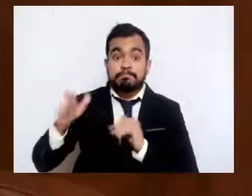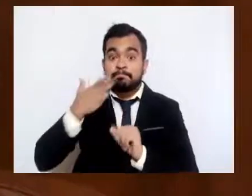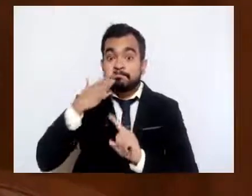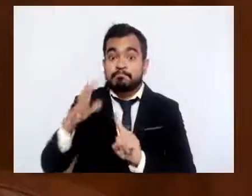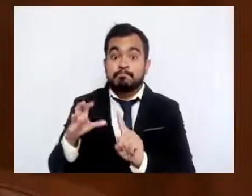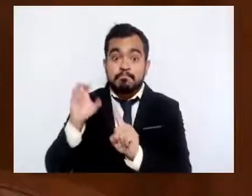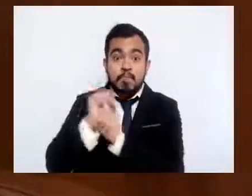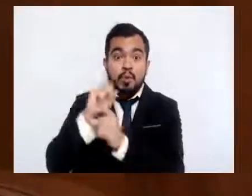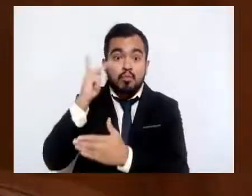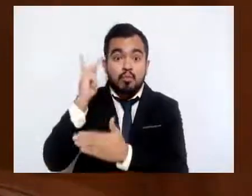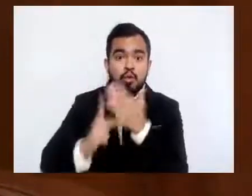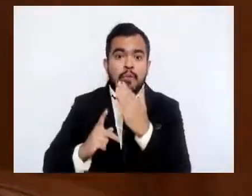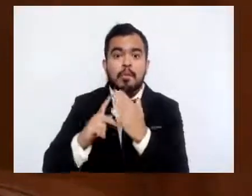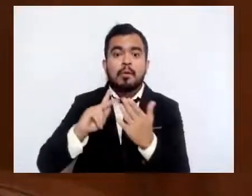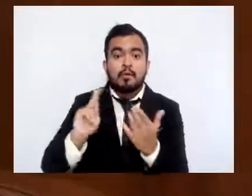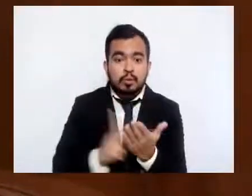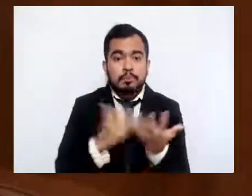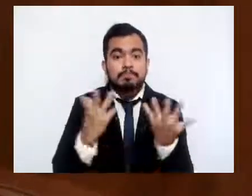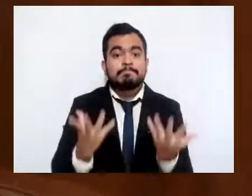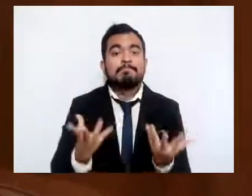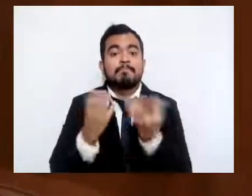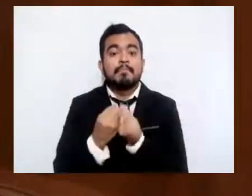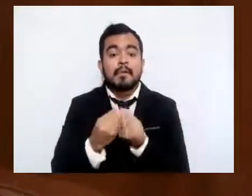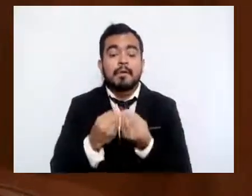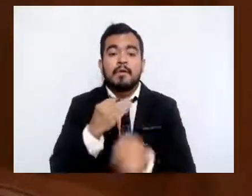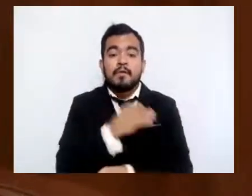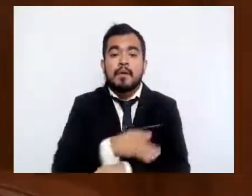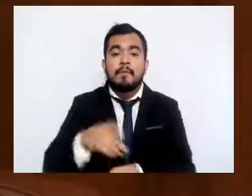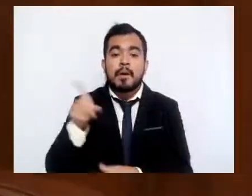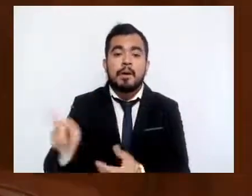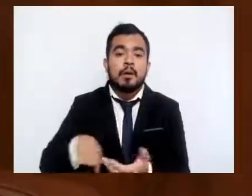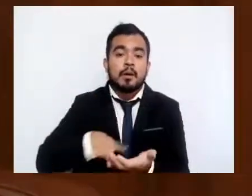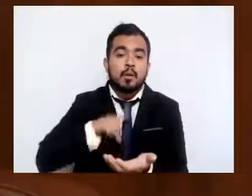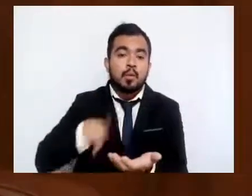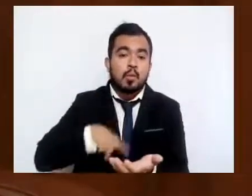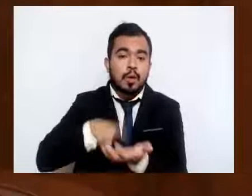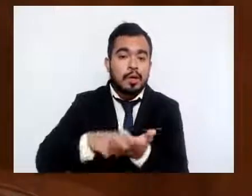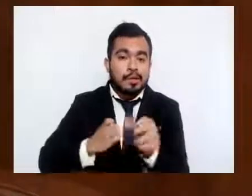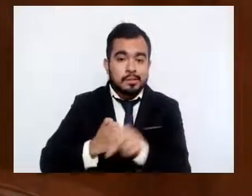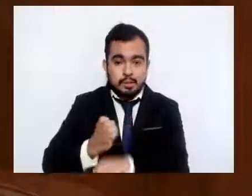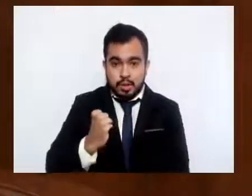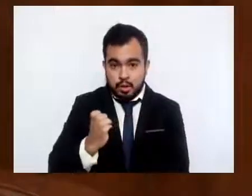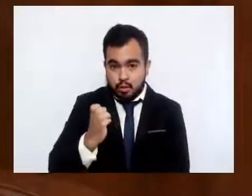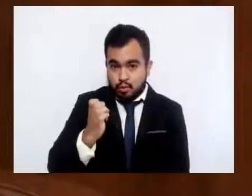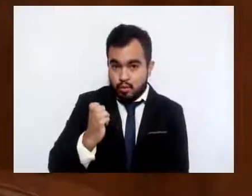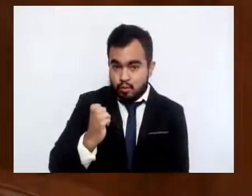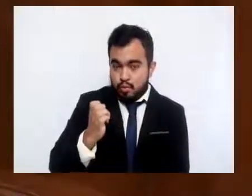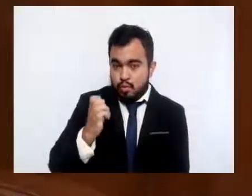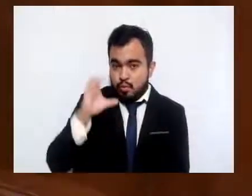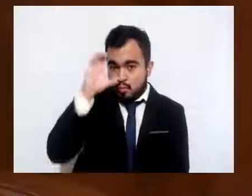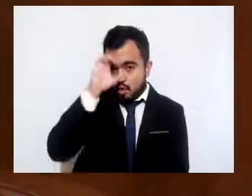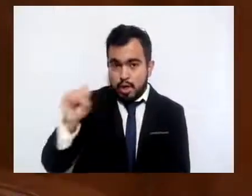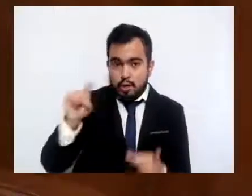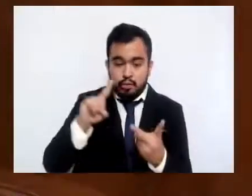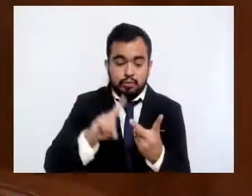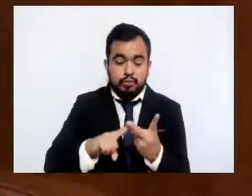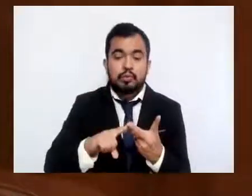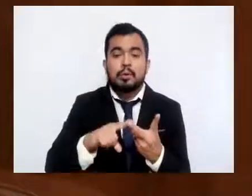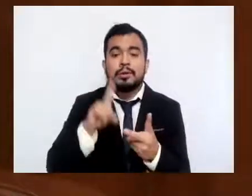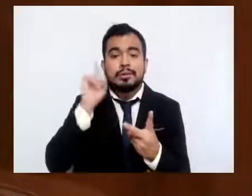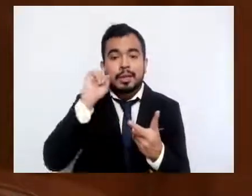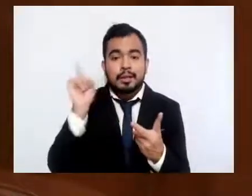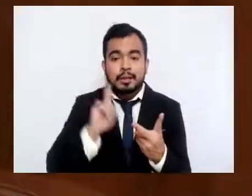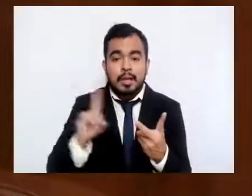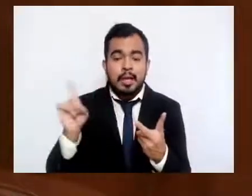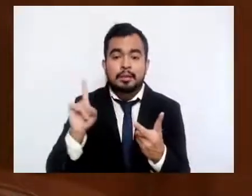personas migrantes en el estado de Morelos, Corazón de Plata, Zacatecas, Corazón de Plata, y Guanajuato,